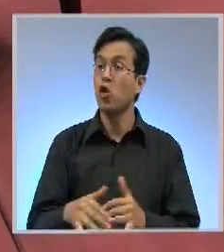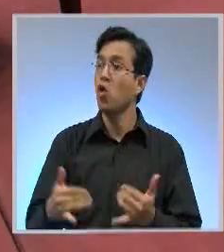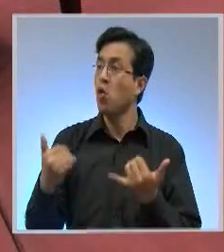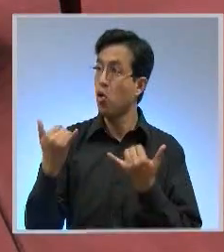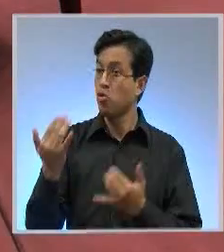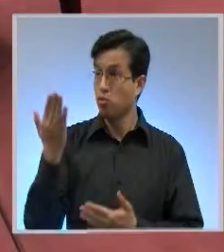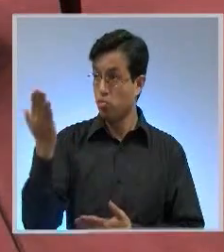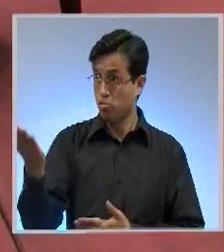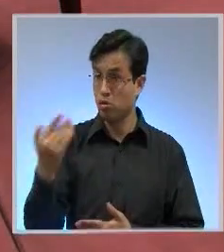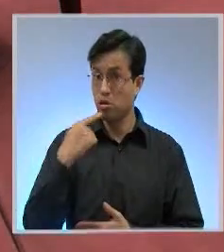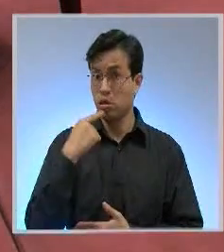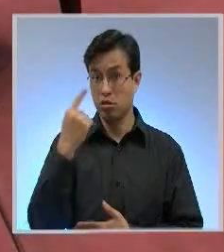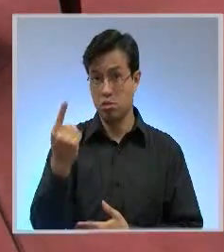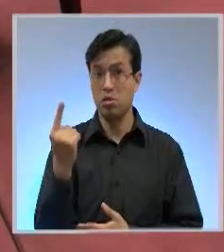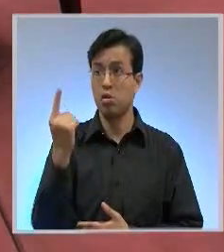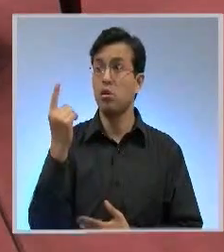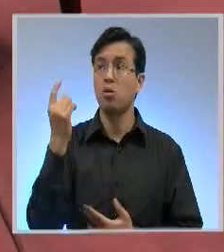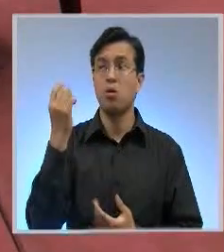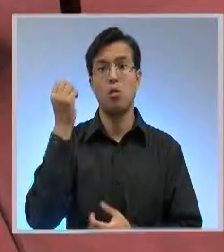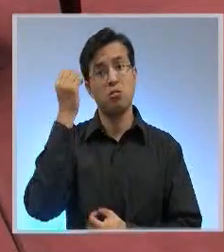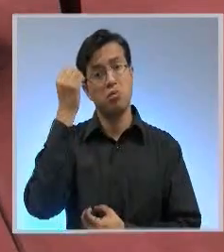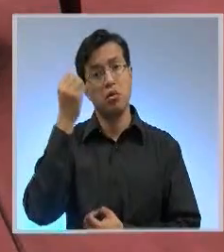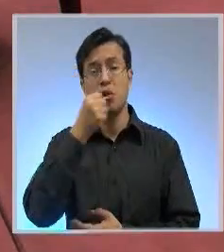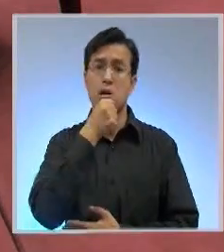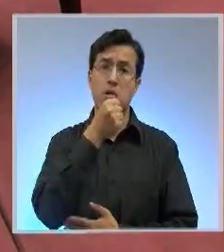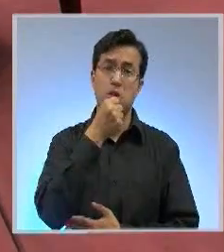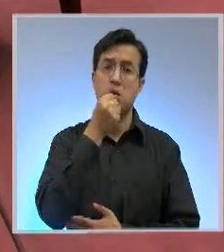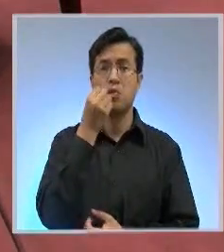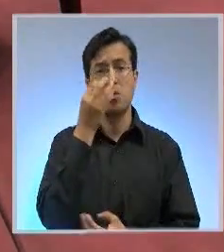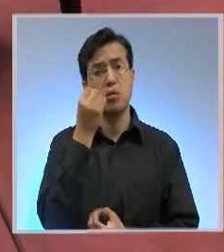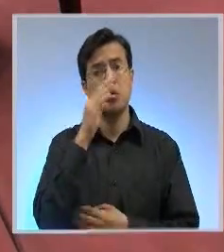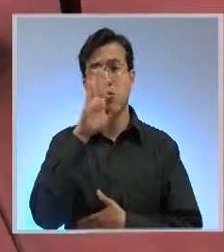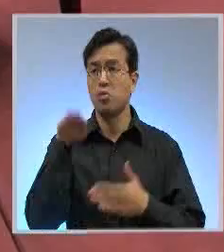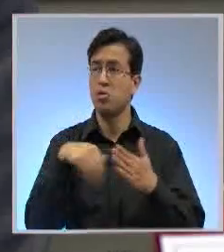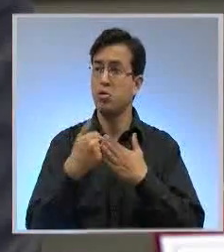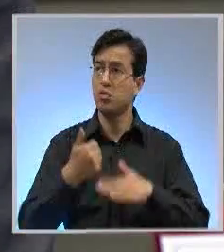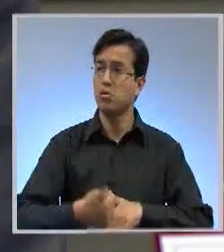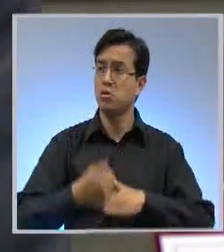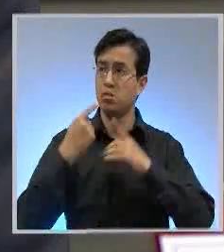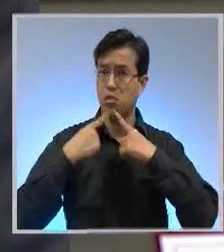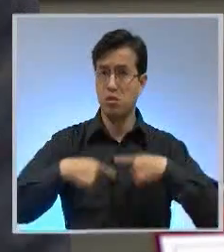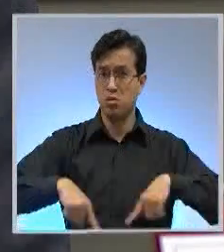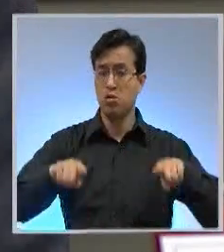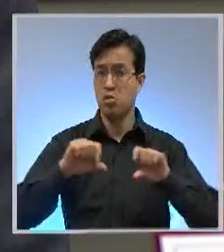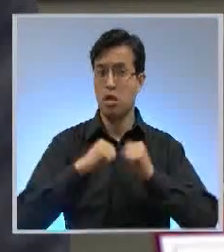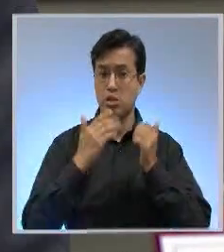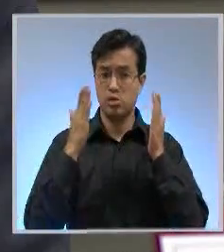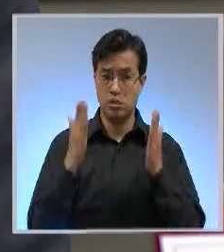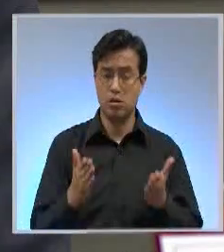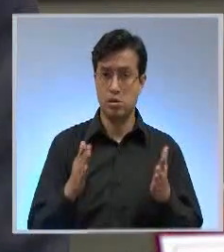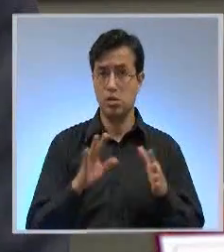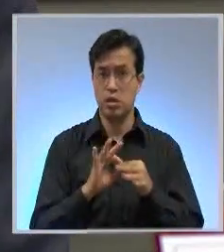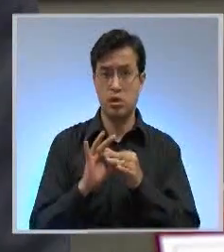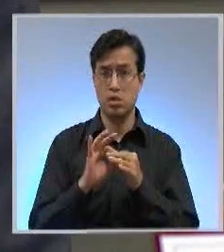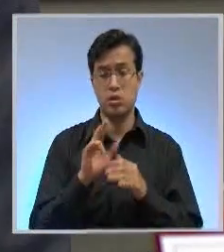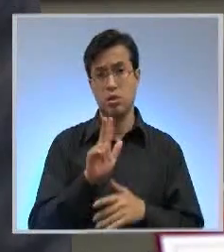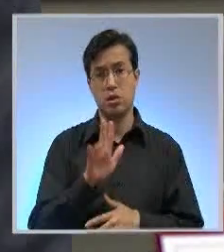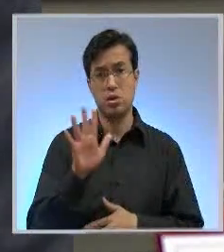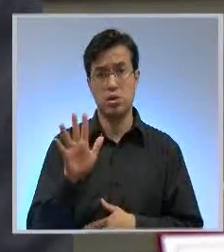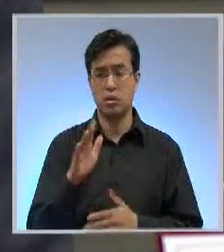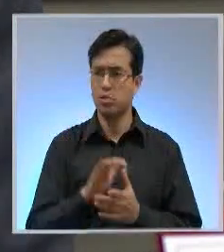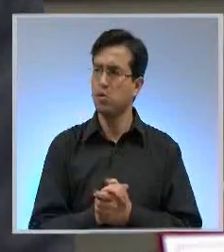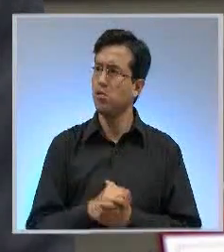Pueblos, Movimientos Sociales y Participación Ciudadana, asambleísta nacional por Alianza País, coordinadora de la